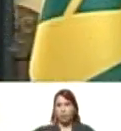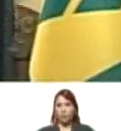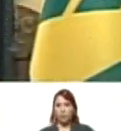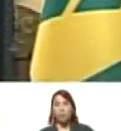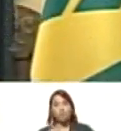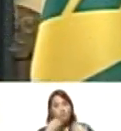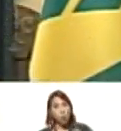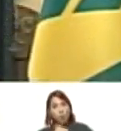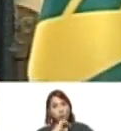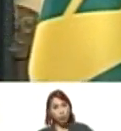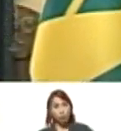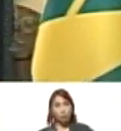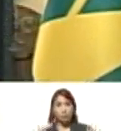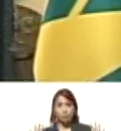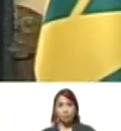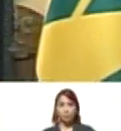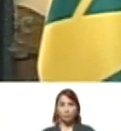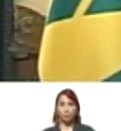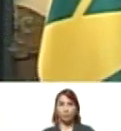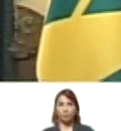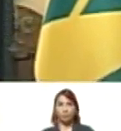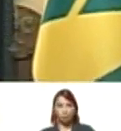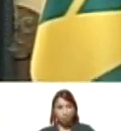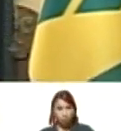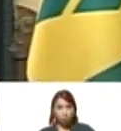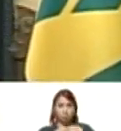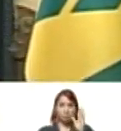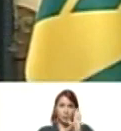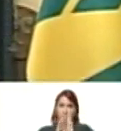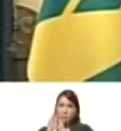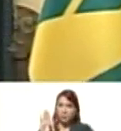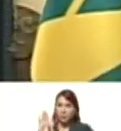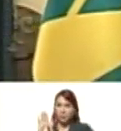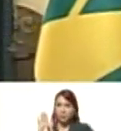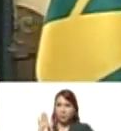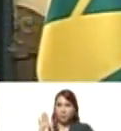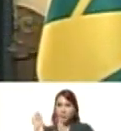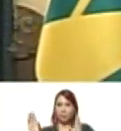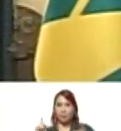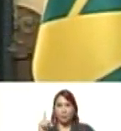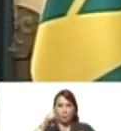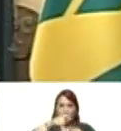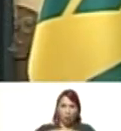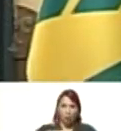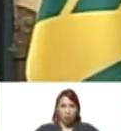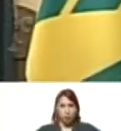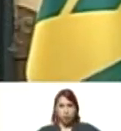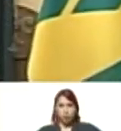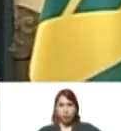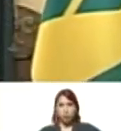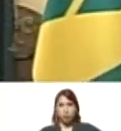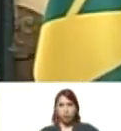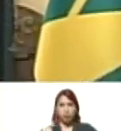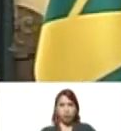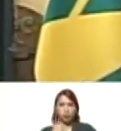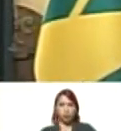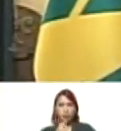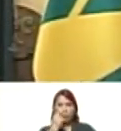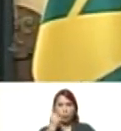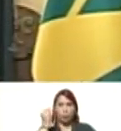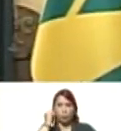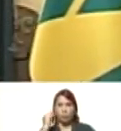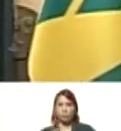Buenas noticias. Y se va a recuperar como parte del esfuerzo de los trabajadores